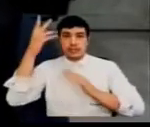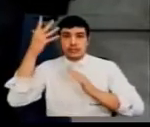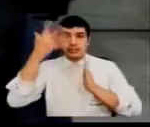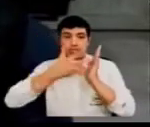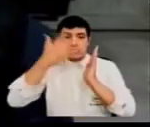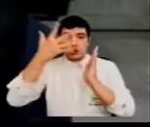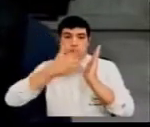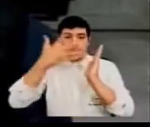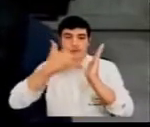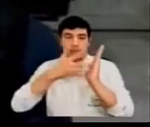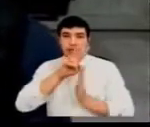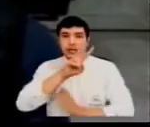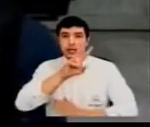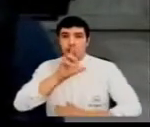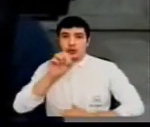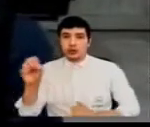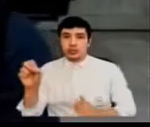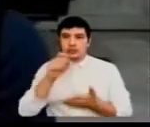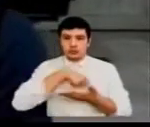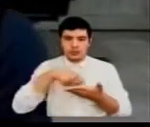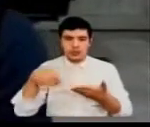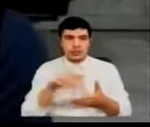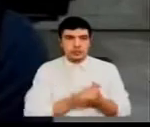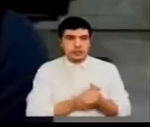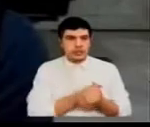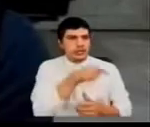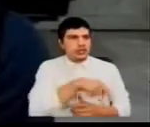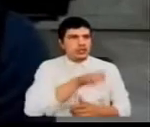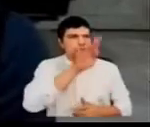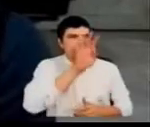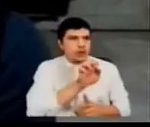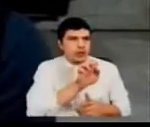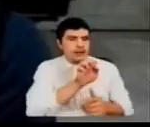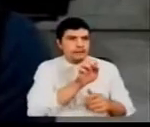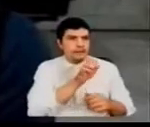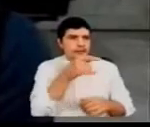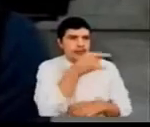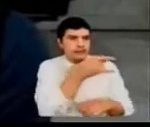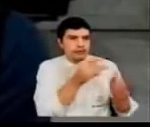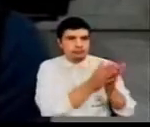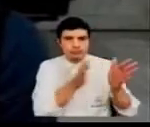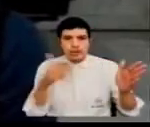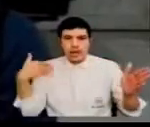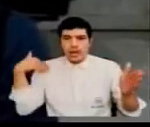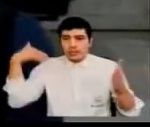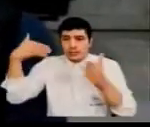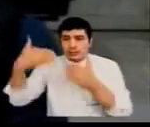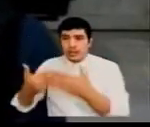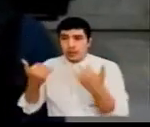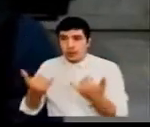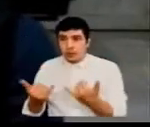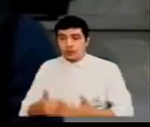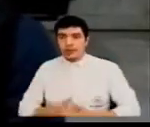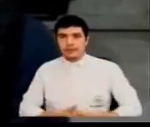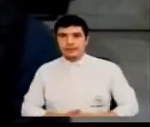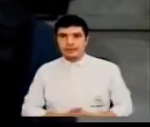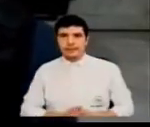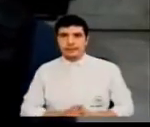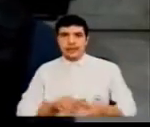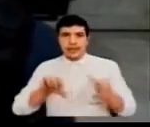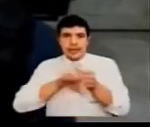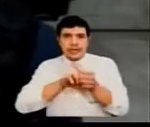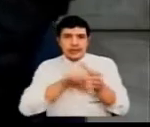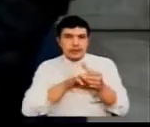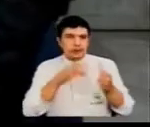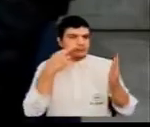encontrado presuntos sobrecostos como el más reciente, el de la lata de atún a 19.000 pesos. No el